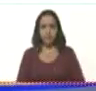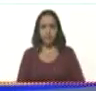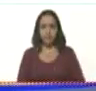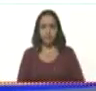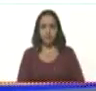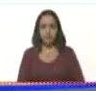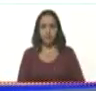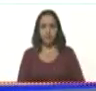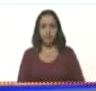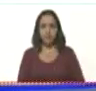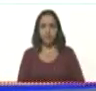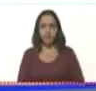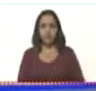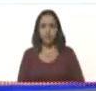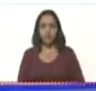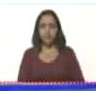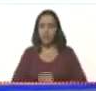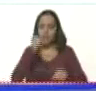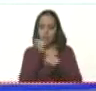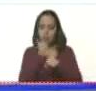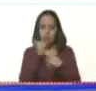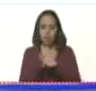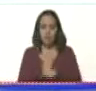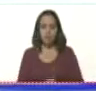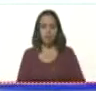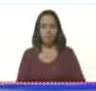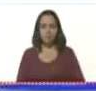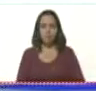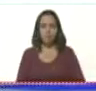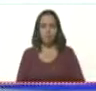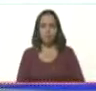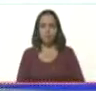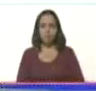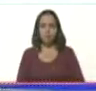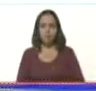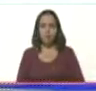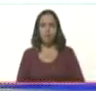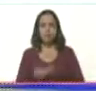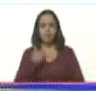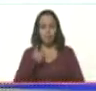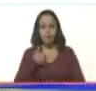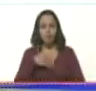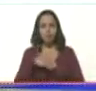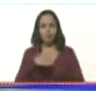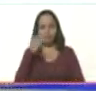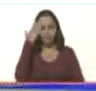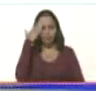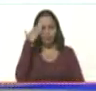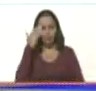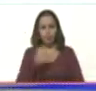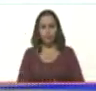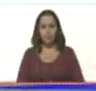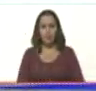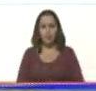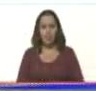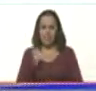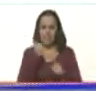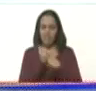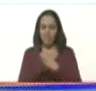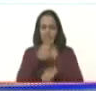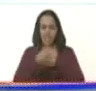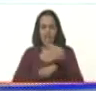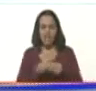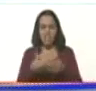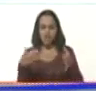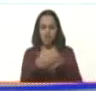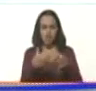¡Humildad! Y trabajo. Yo reconozco el tremendo trabajo que hace el Gabinete